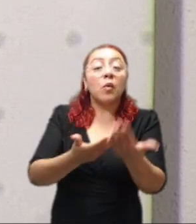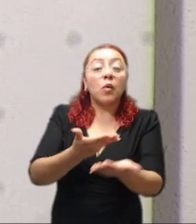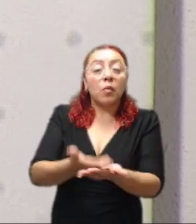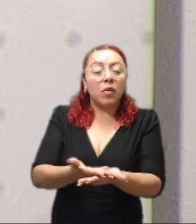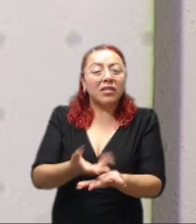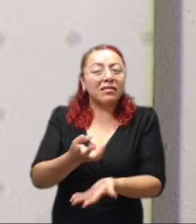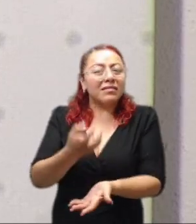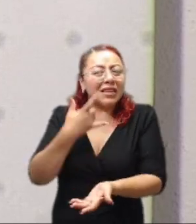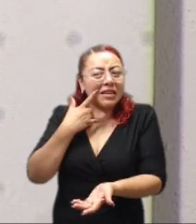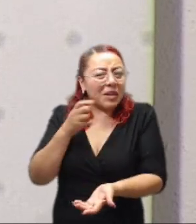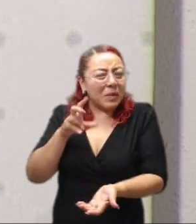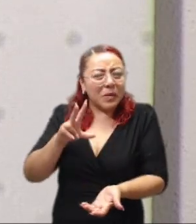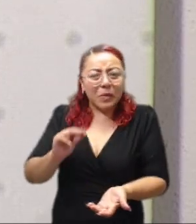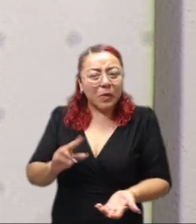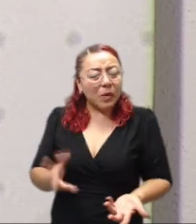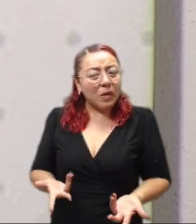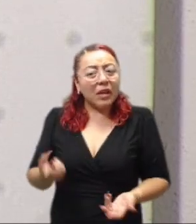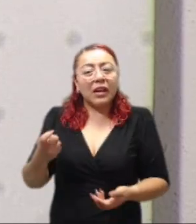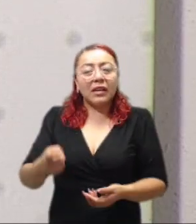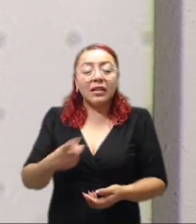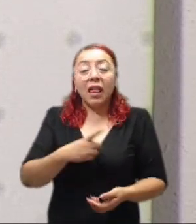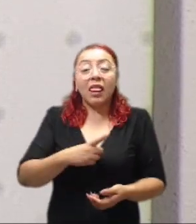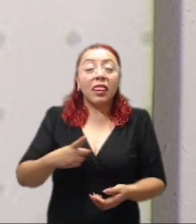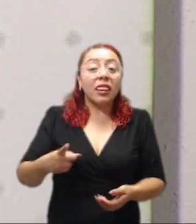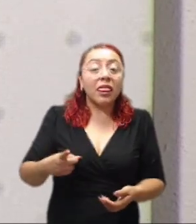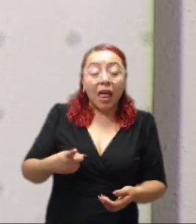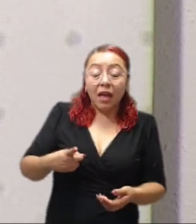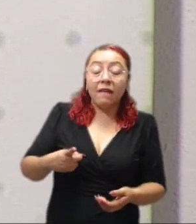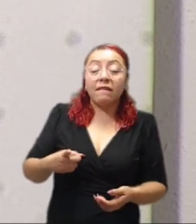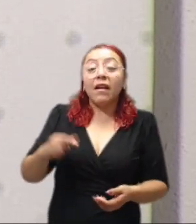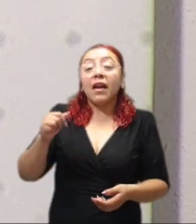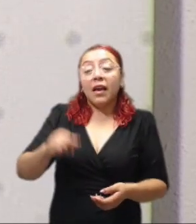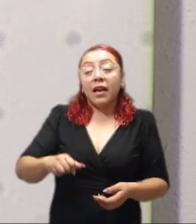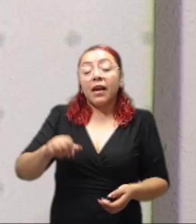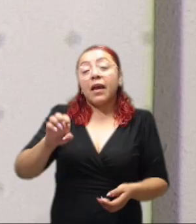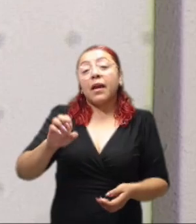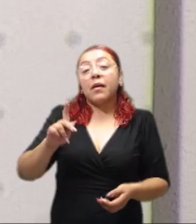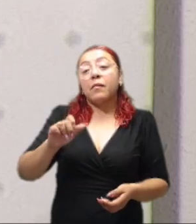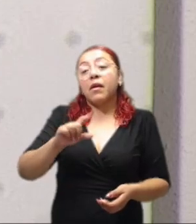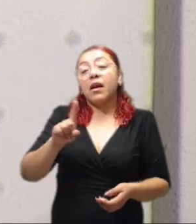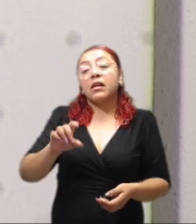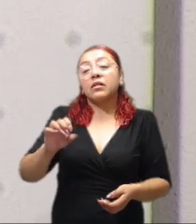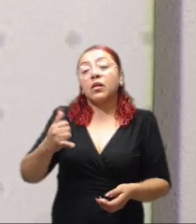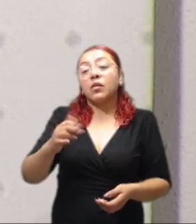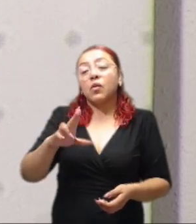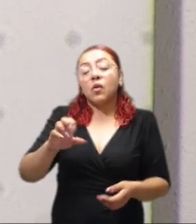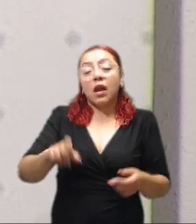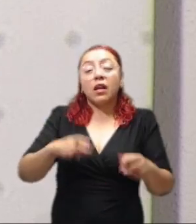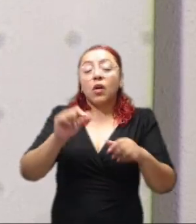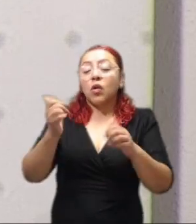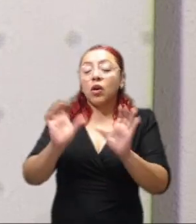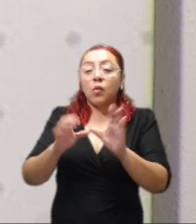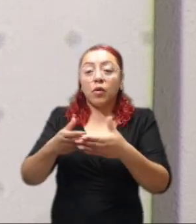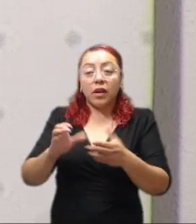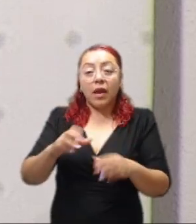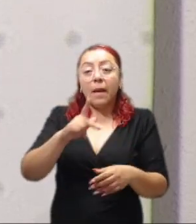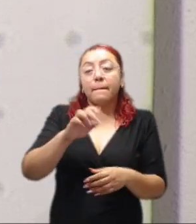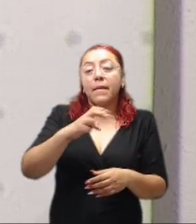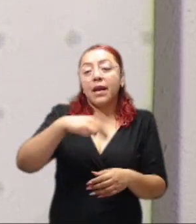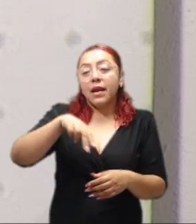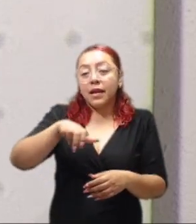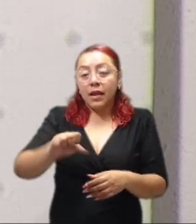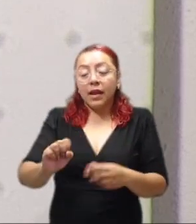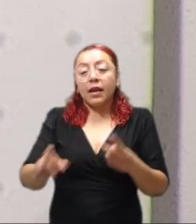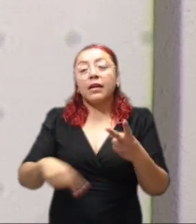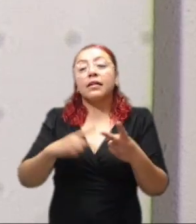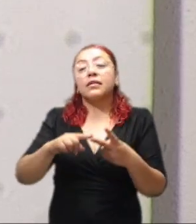nuestra cabecera municipal para empezar y sus comunidades como Peñas cargadas el guajolote el propio nopalillo ahí